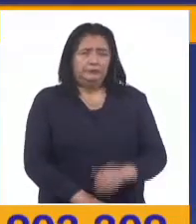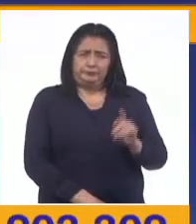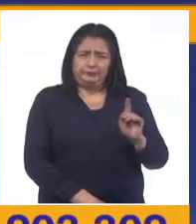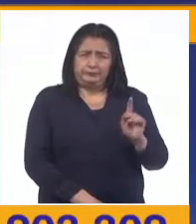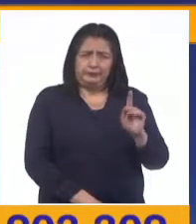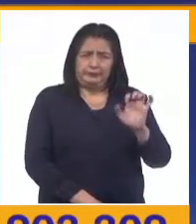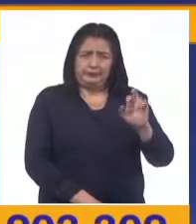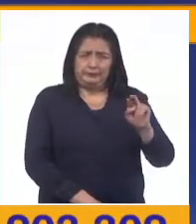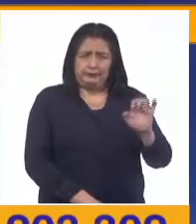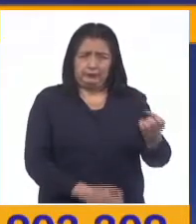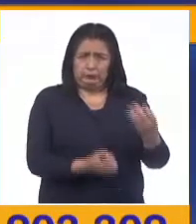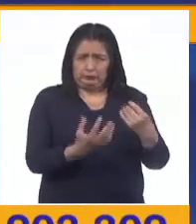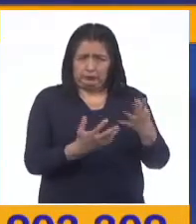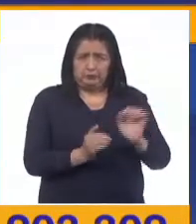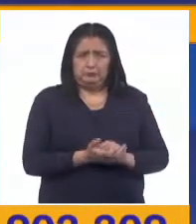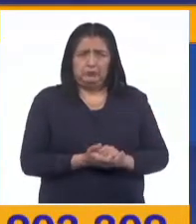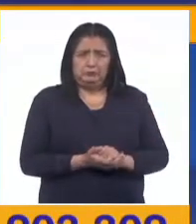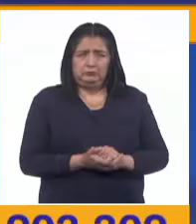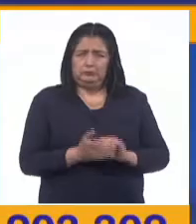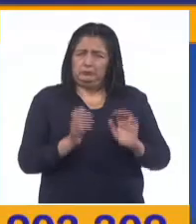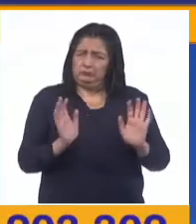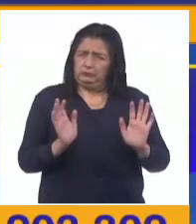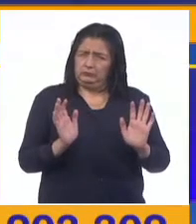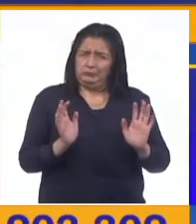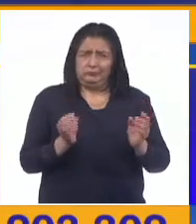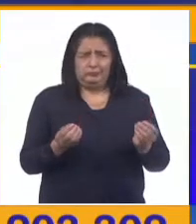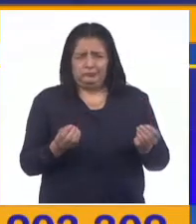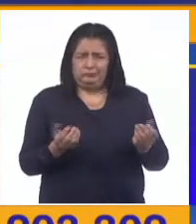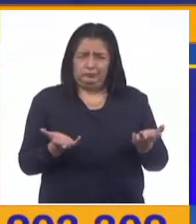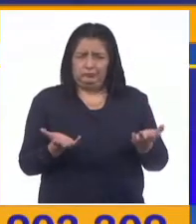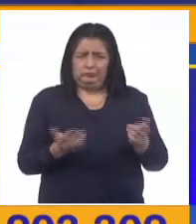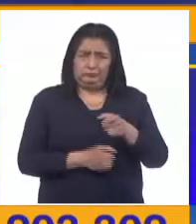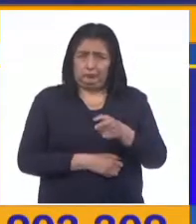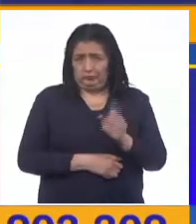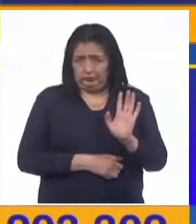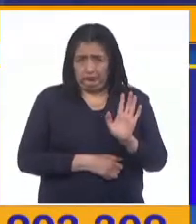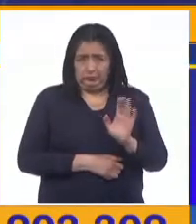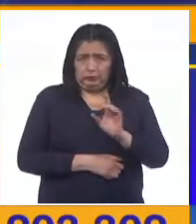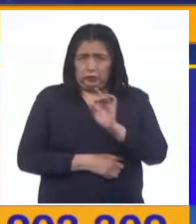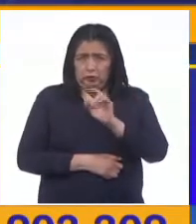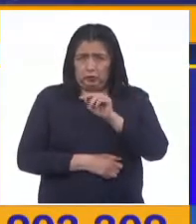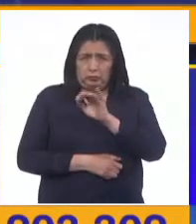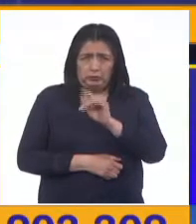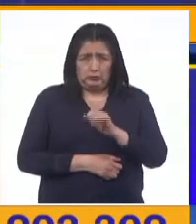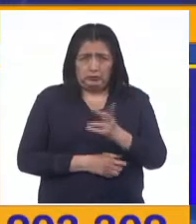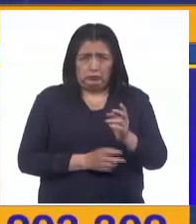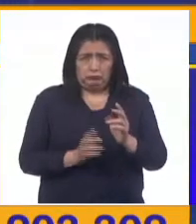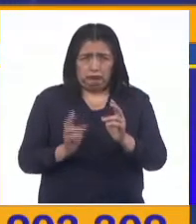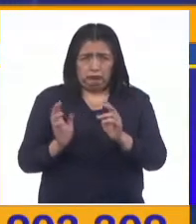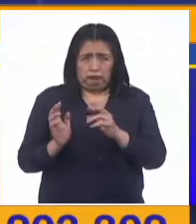Karencita, de tus comentarios, ¿cómo se une, o sea, Domingo Pérez con